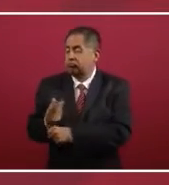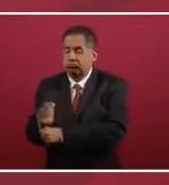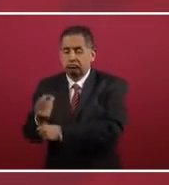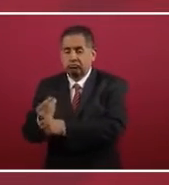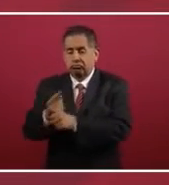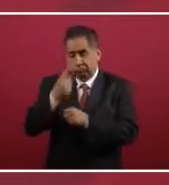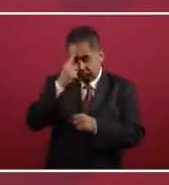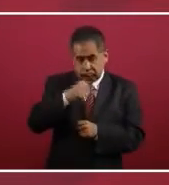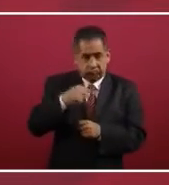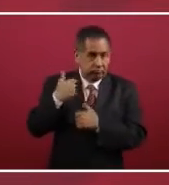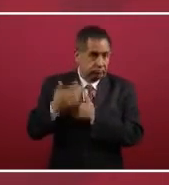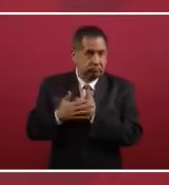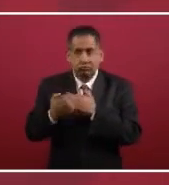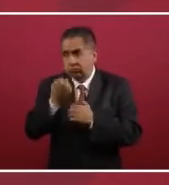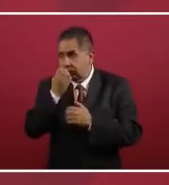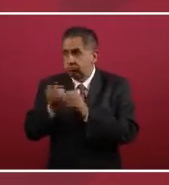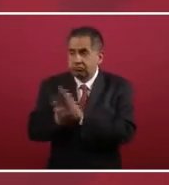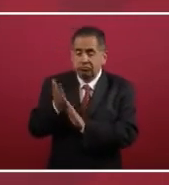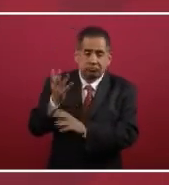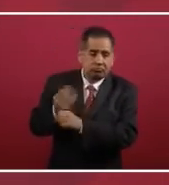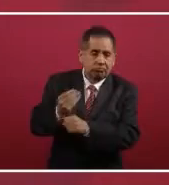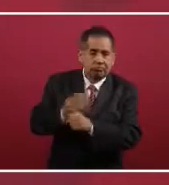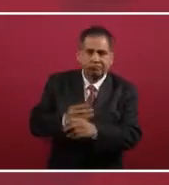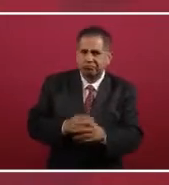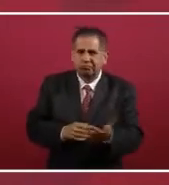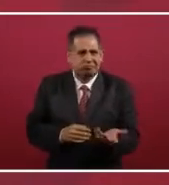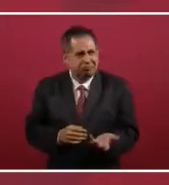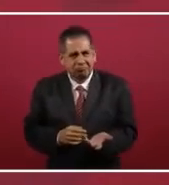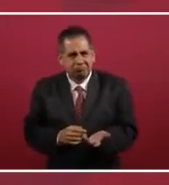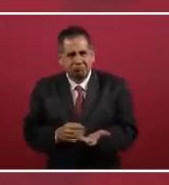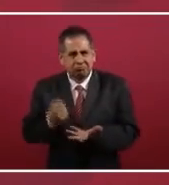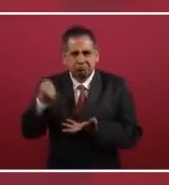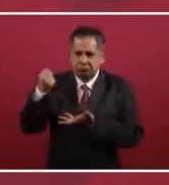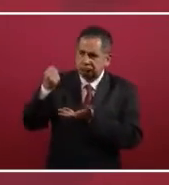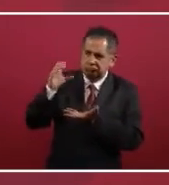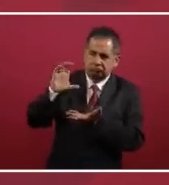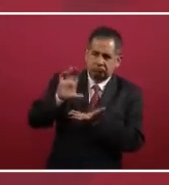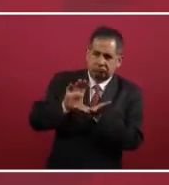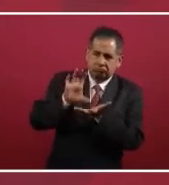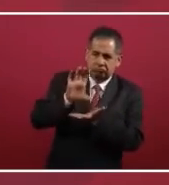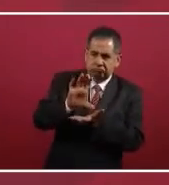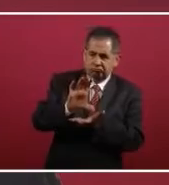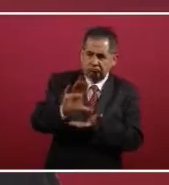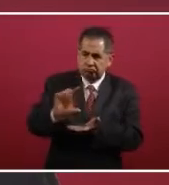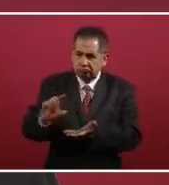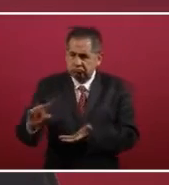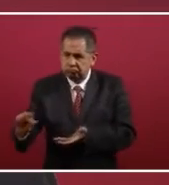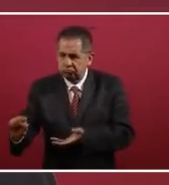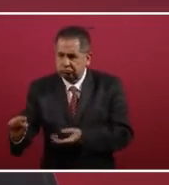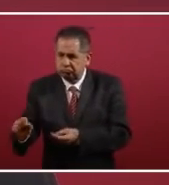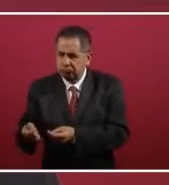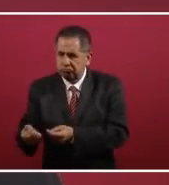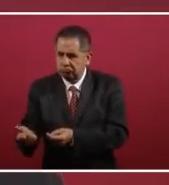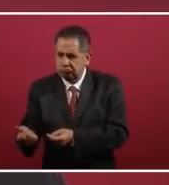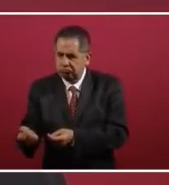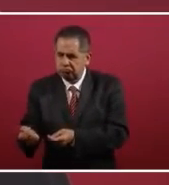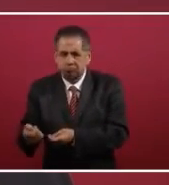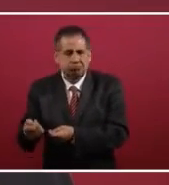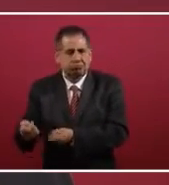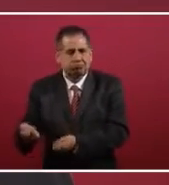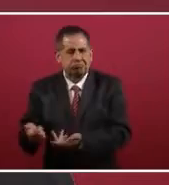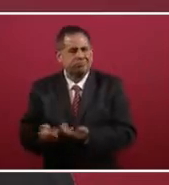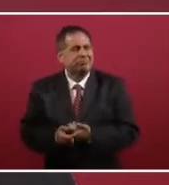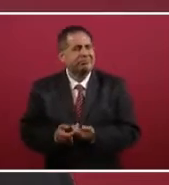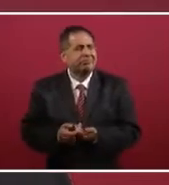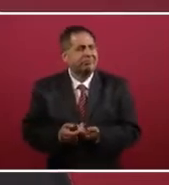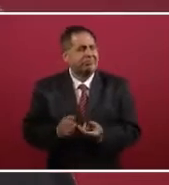la construcción de aulas, y no llegaba el dinero, o se enviaba el